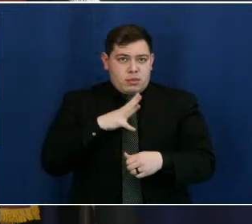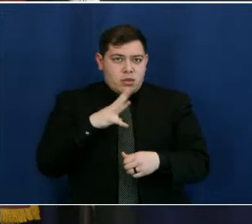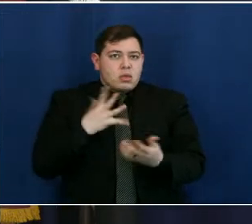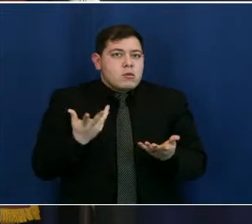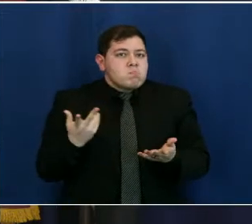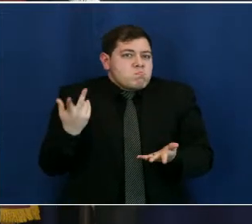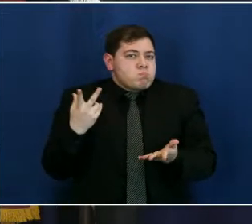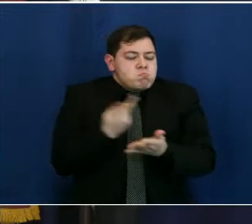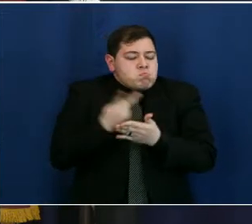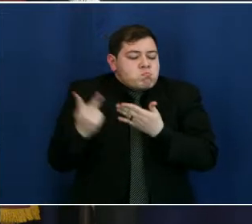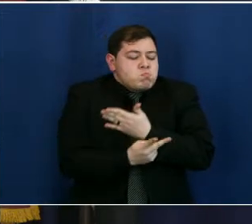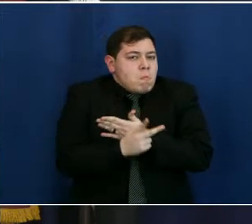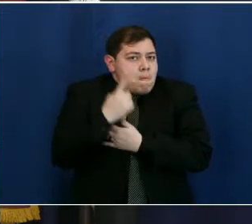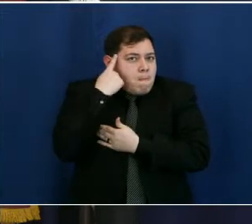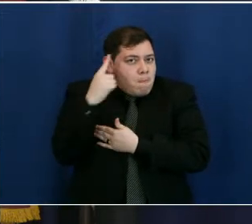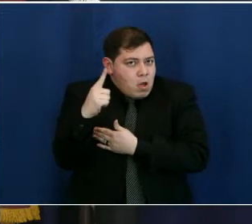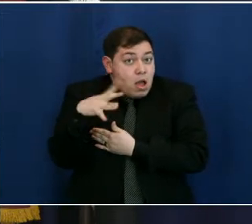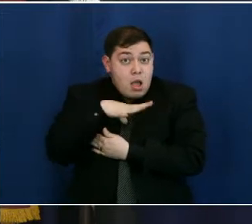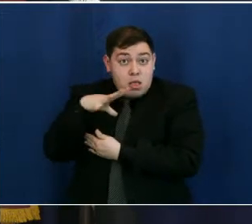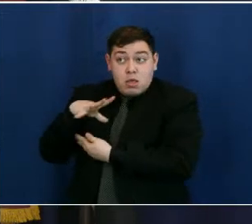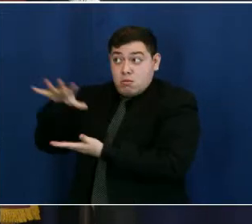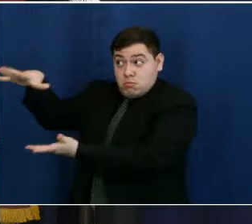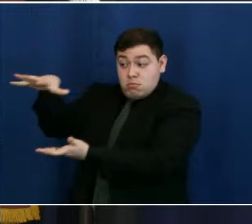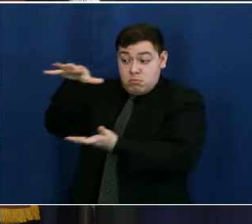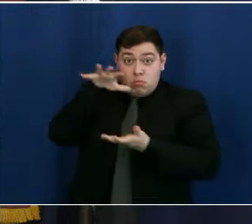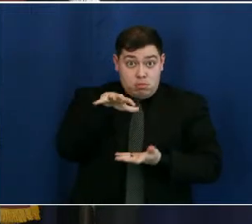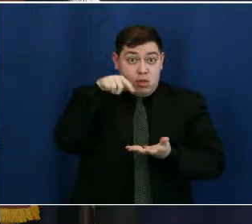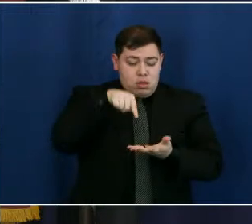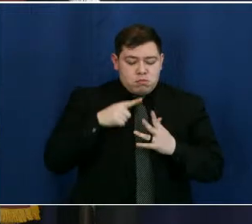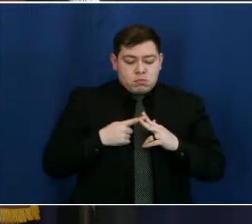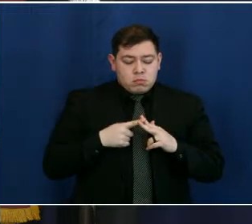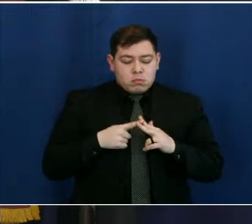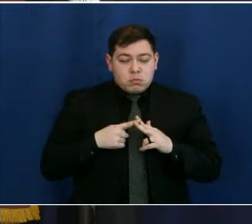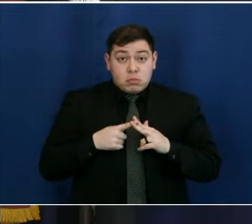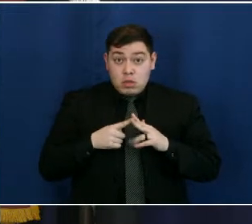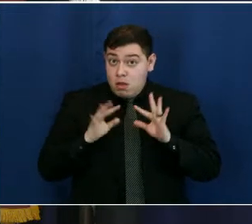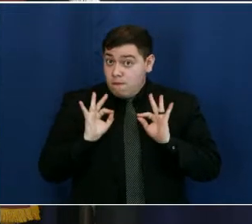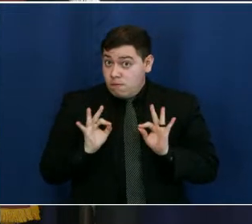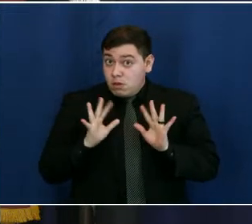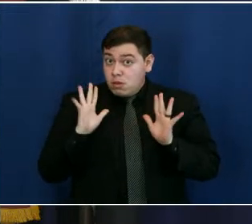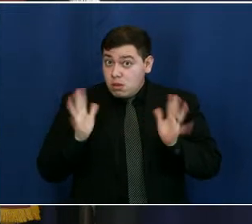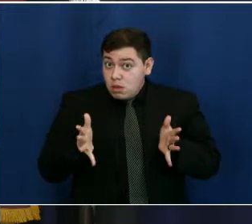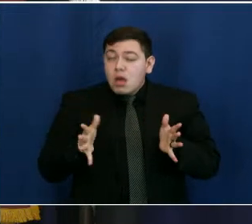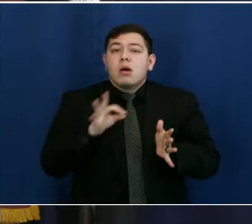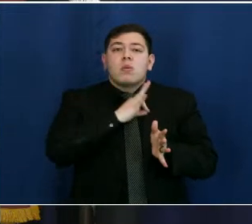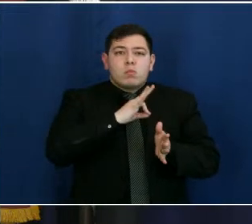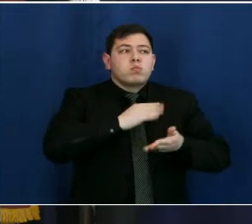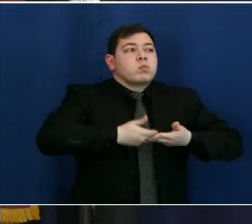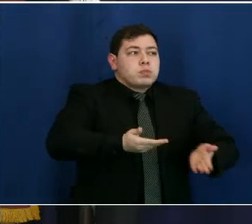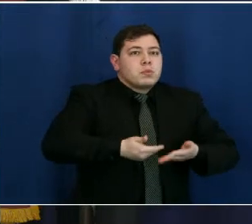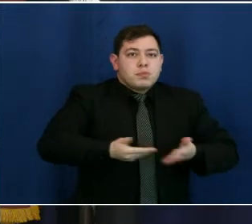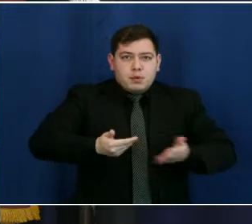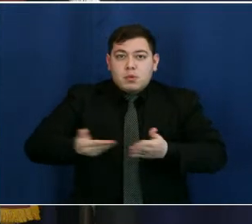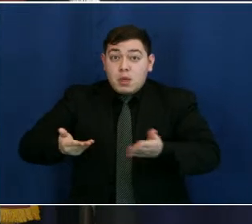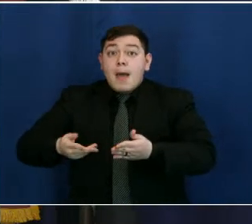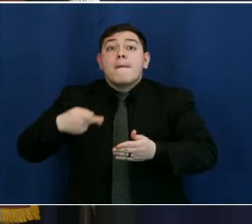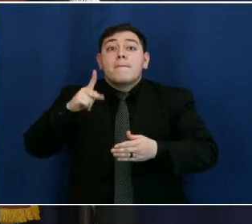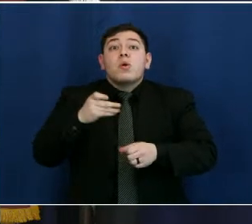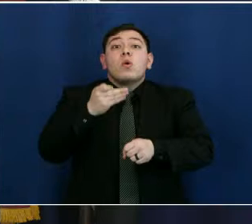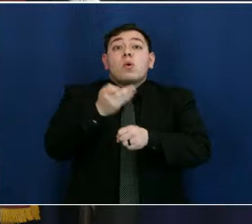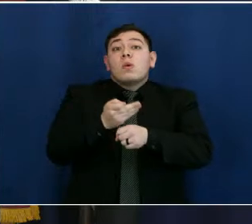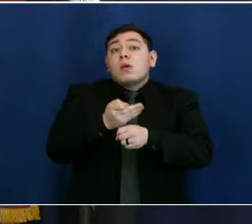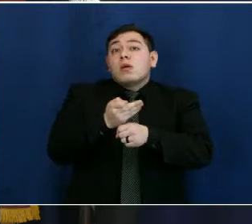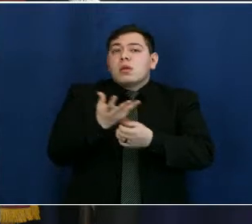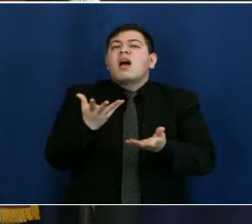infraestructura para que cuando lleguen las vacunas se puedan distribuir, pero por el momento se están haciendo las citas de 2 o